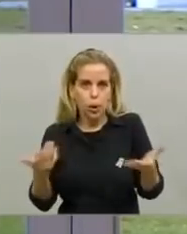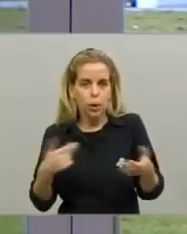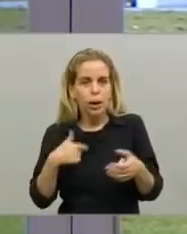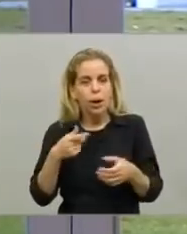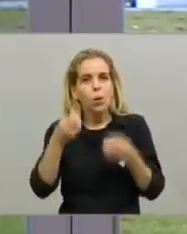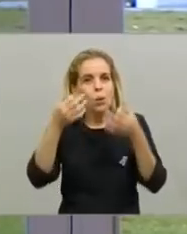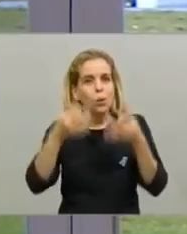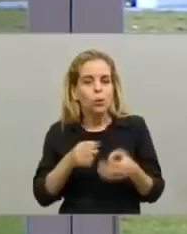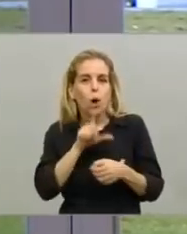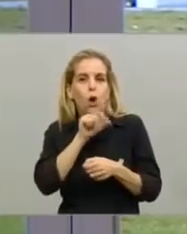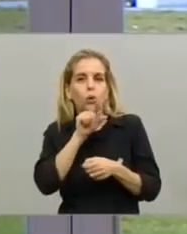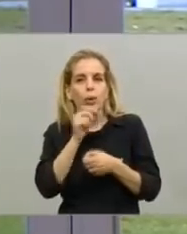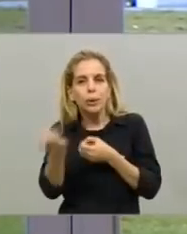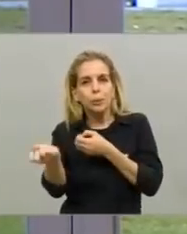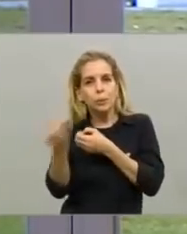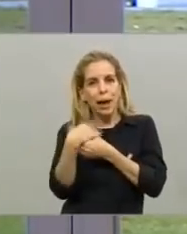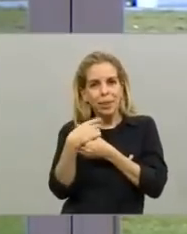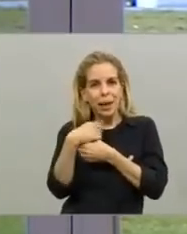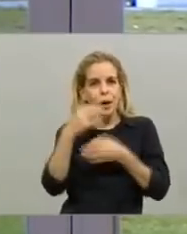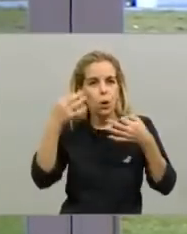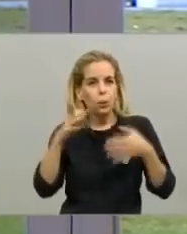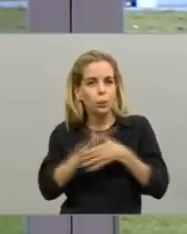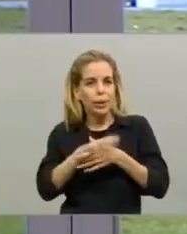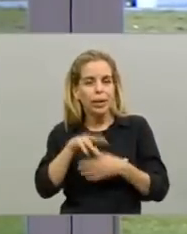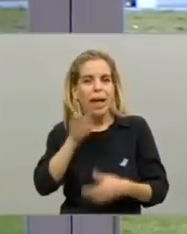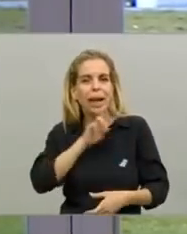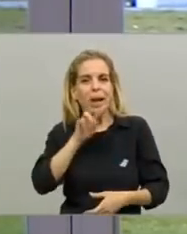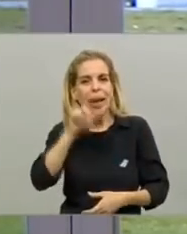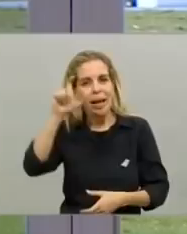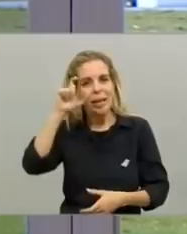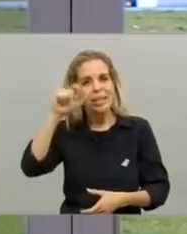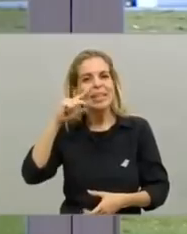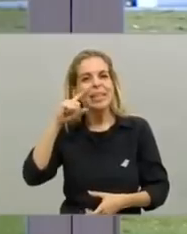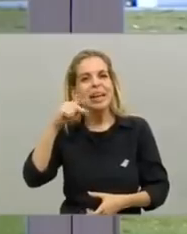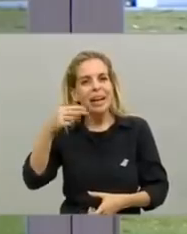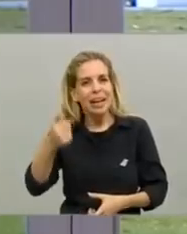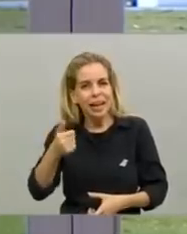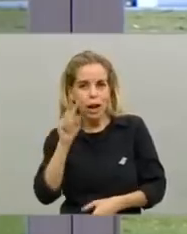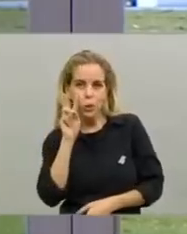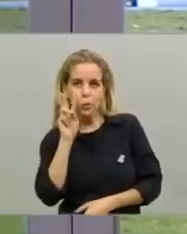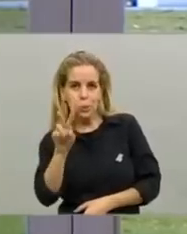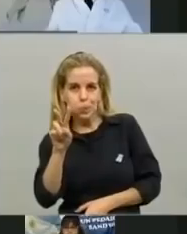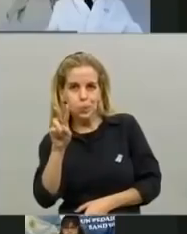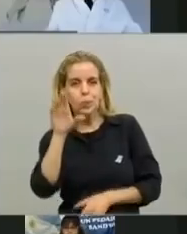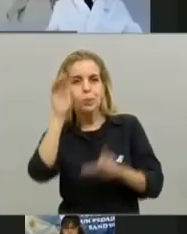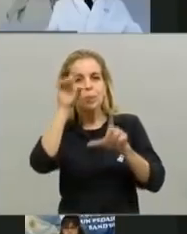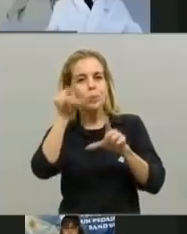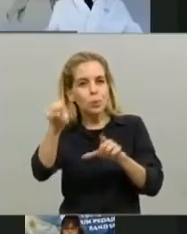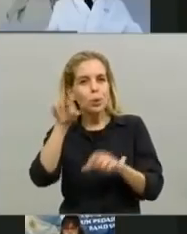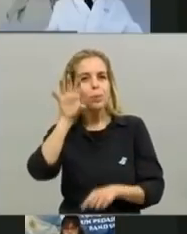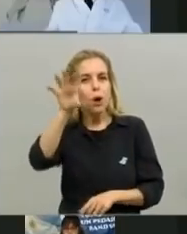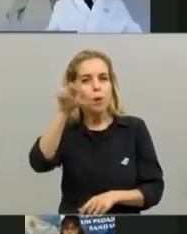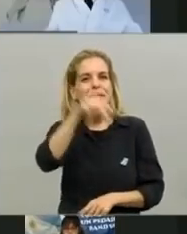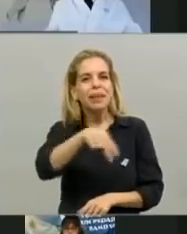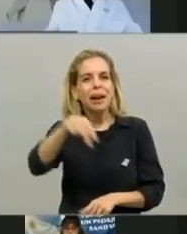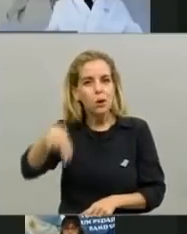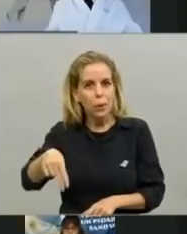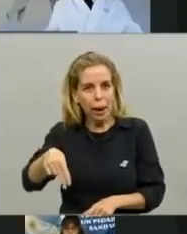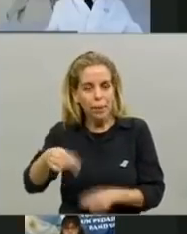recibí un tuit de Celina. Celina es esa niña de Neuquén que vimos recién.